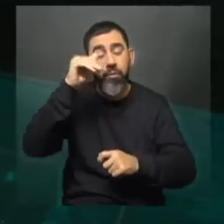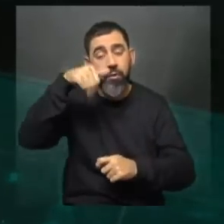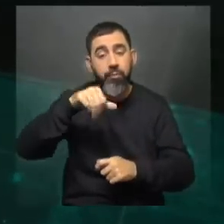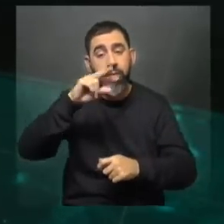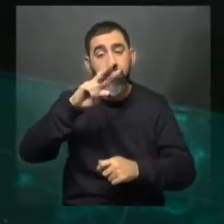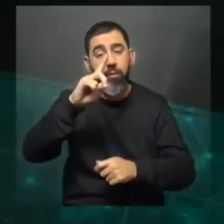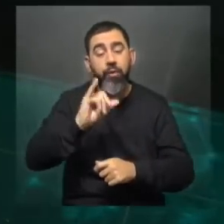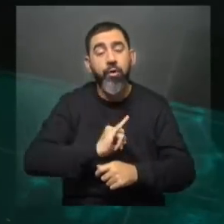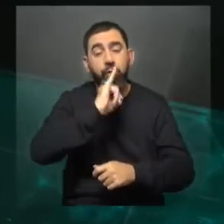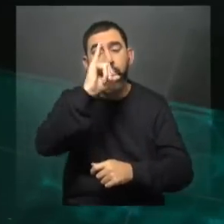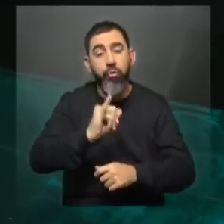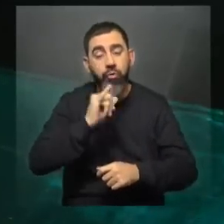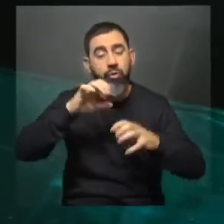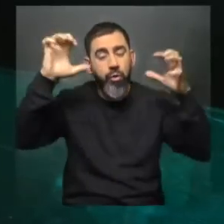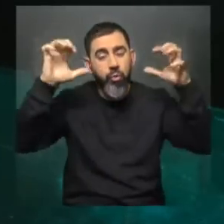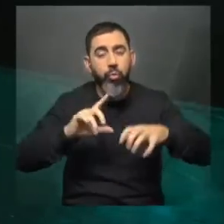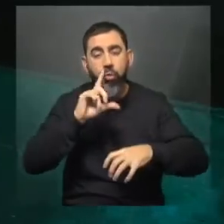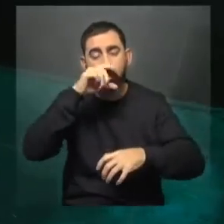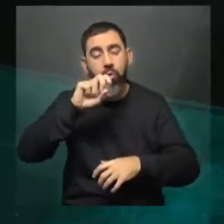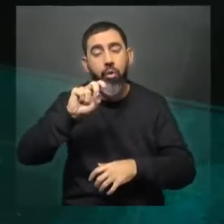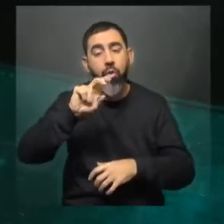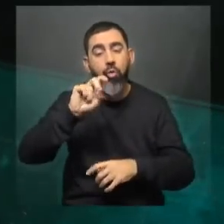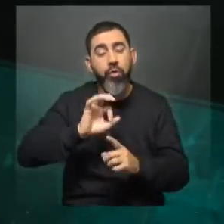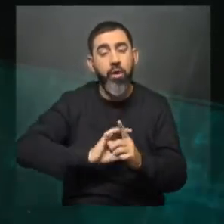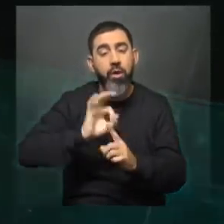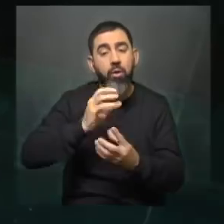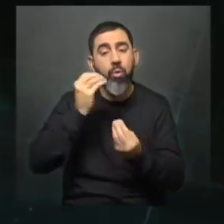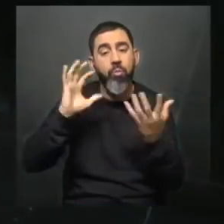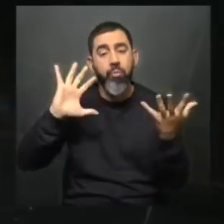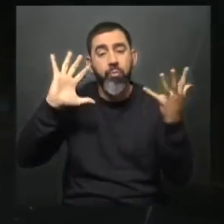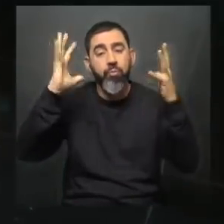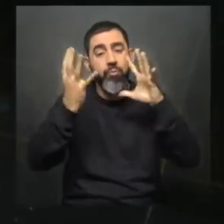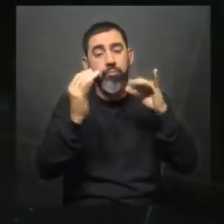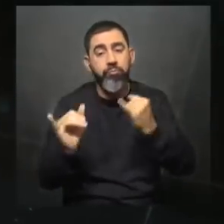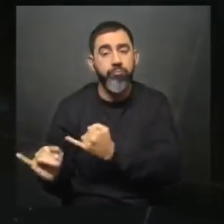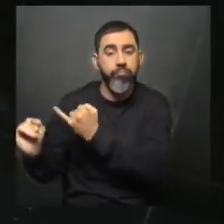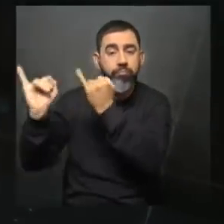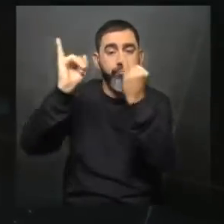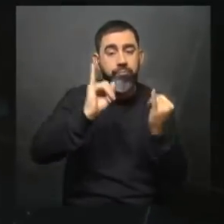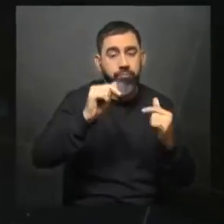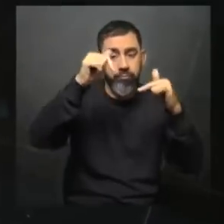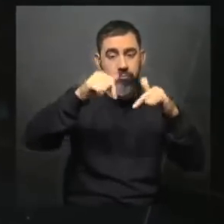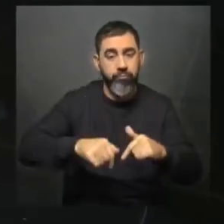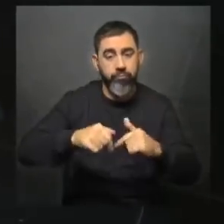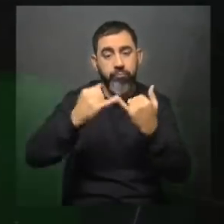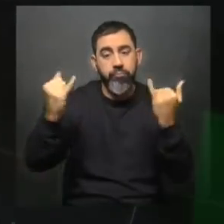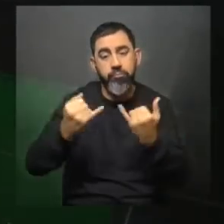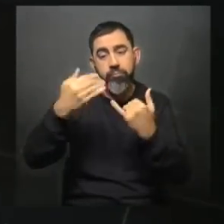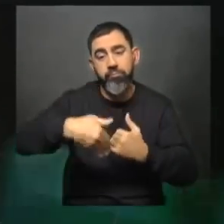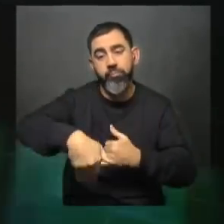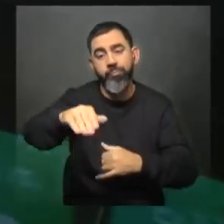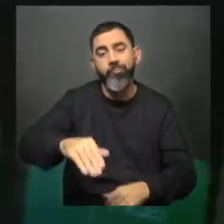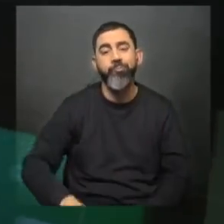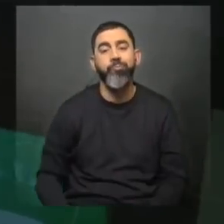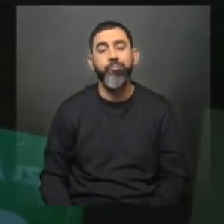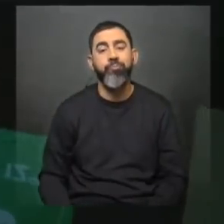yo viendo está en buena parte de la capital 12 grados la temperatura y ya vamos a ver qué dice el pronóstico del instituto uruguayo de meteorología para hoy y los próximos